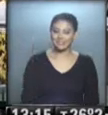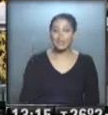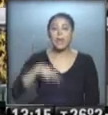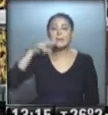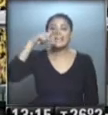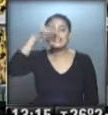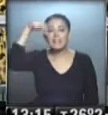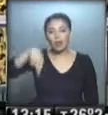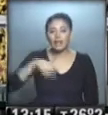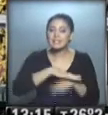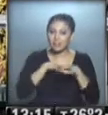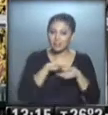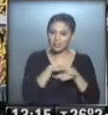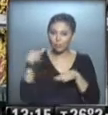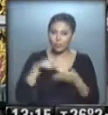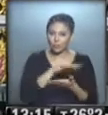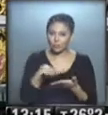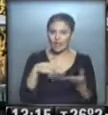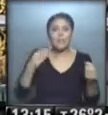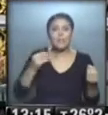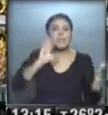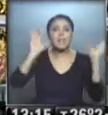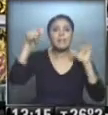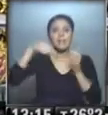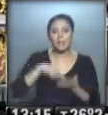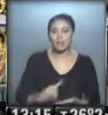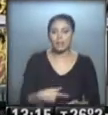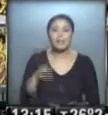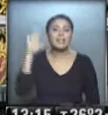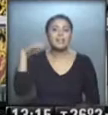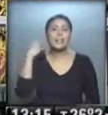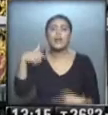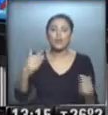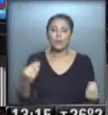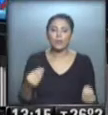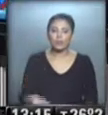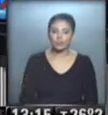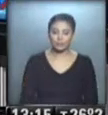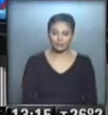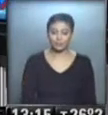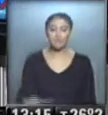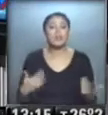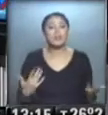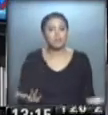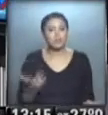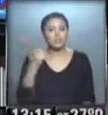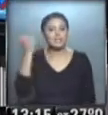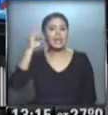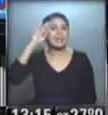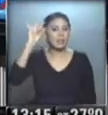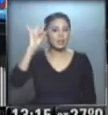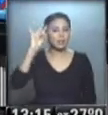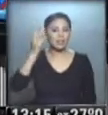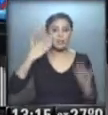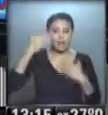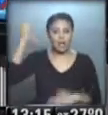27 grados en este momento la sensación térmica en Buenos Aires. ¿Qué pasa con el tiempo en Capital? A ver, Nadia, ¿cómo sigue? Bueno, después del récord de